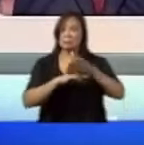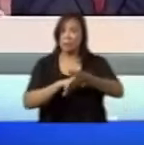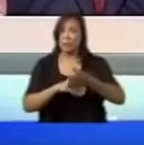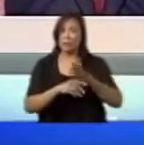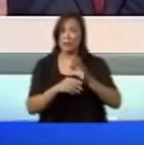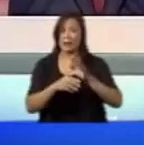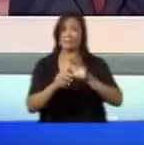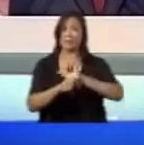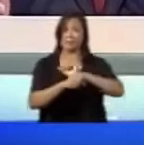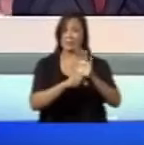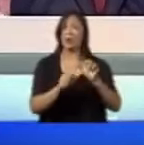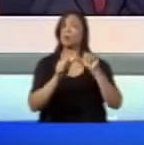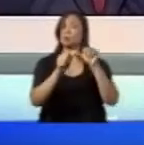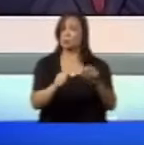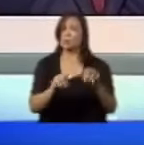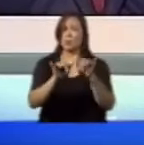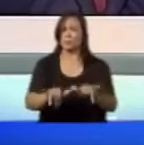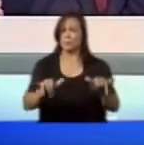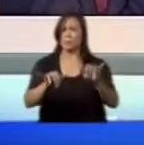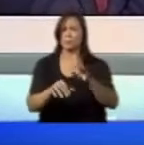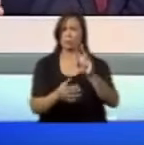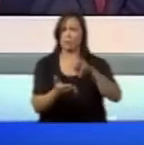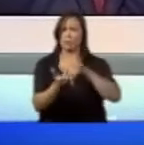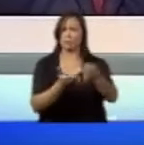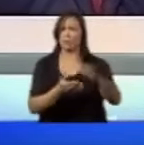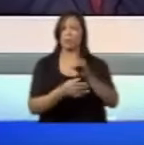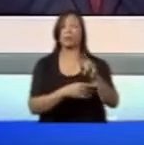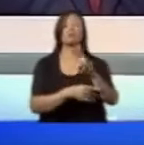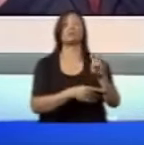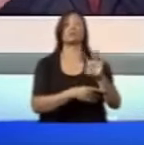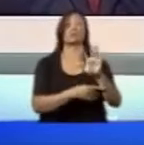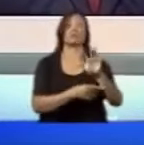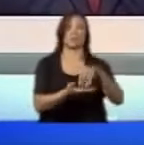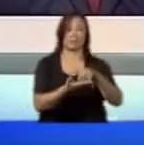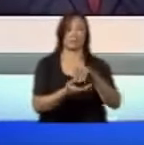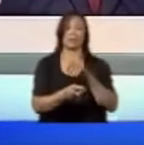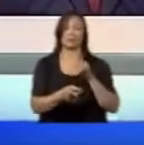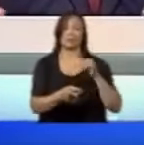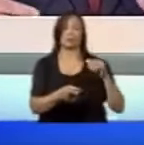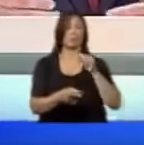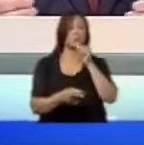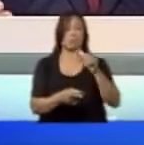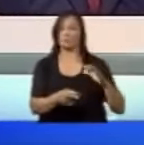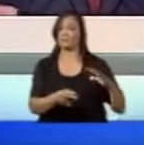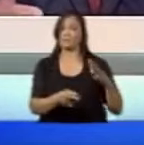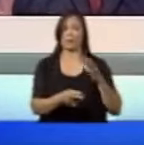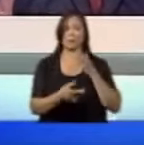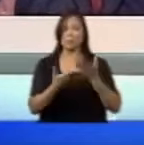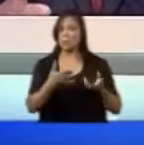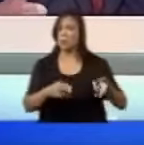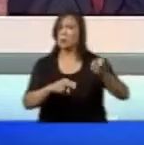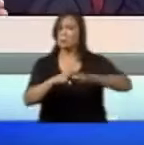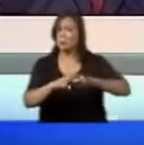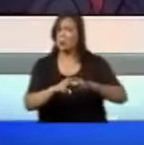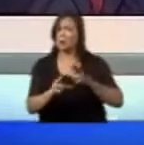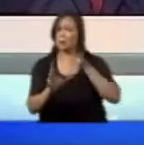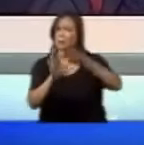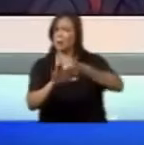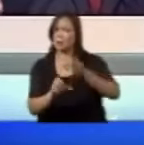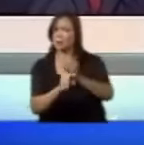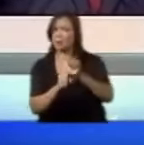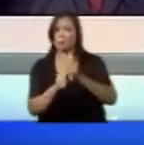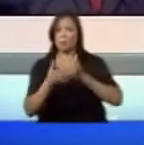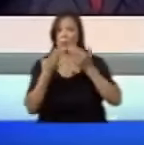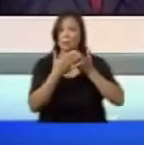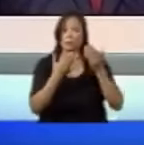solo 2.300.000 empleados formales y los 200.500.000 son informales. Por tanto, no ha habido ningún aporte en materia de